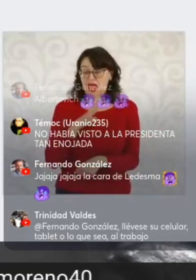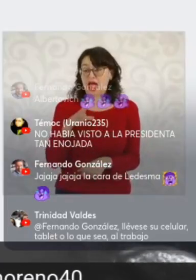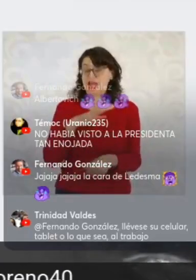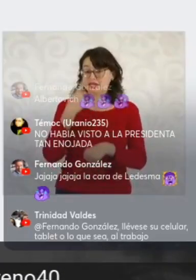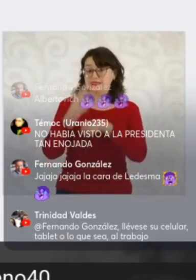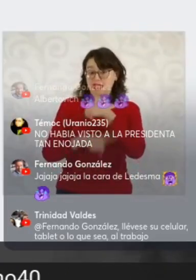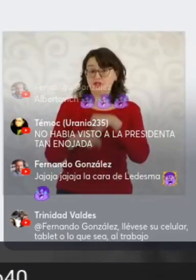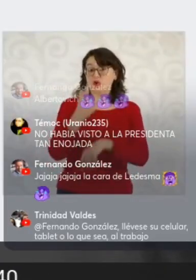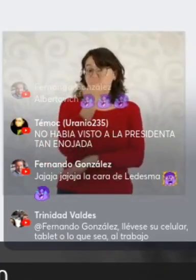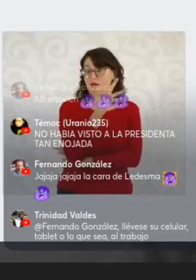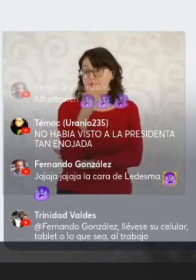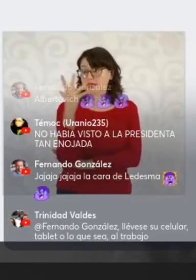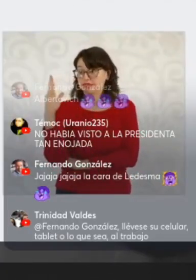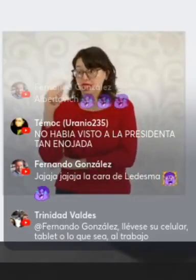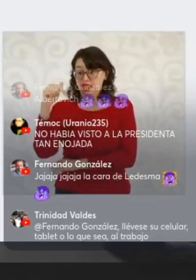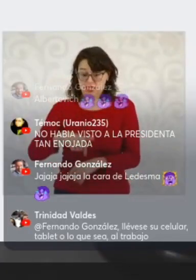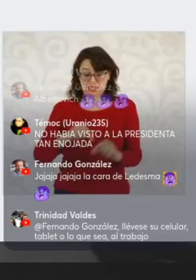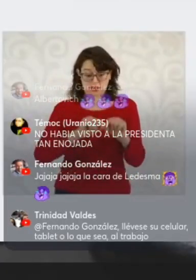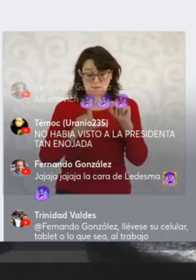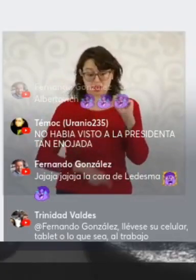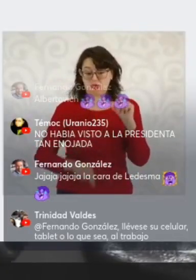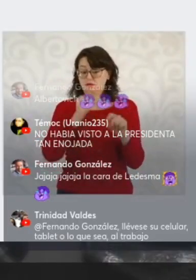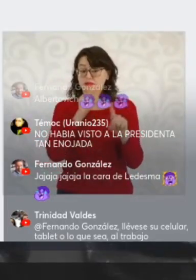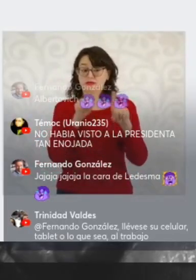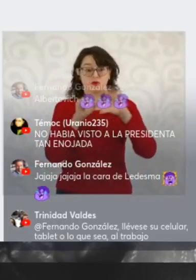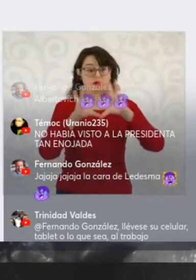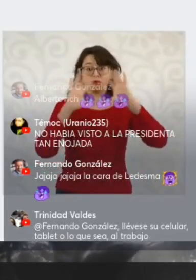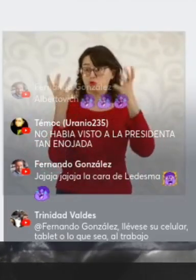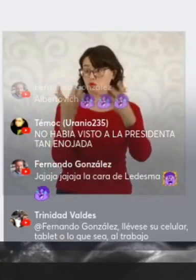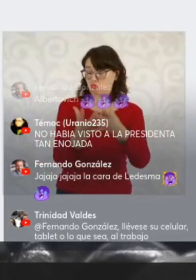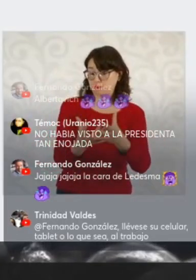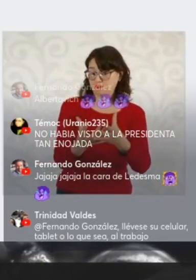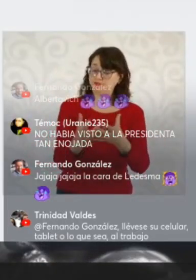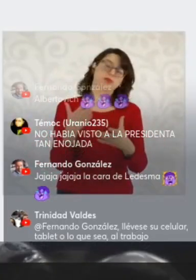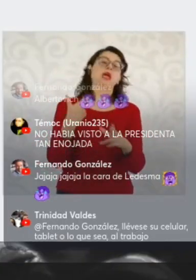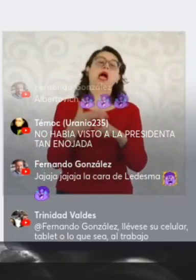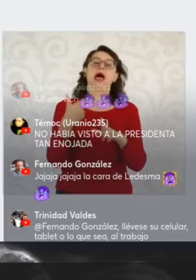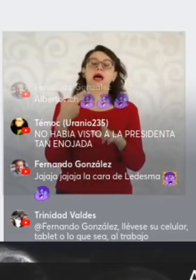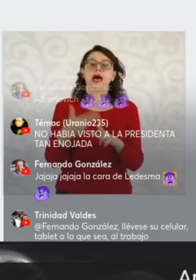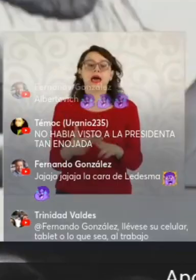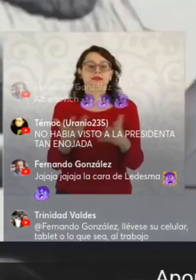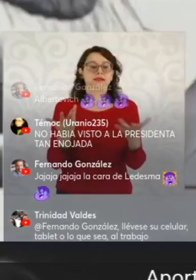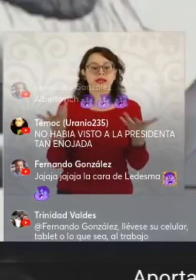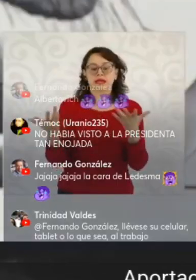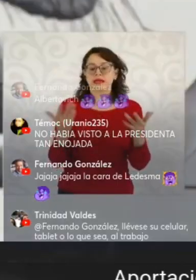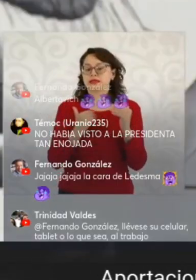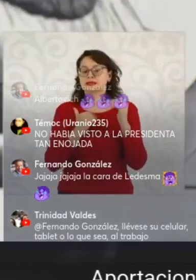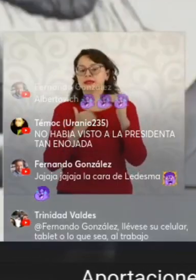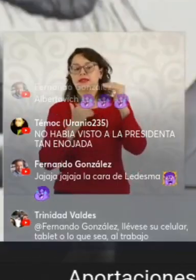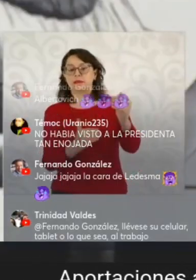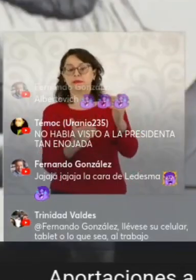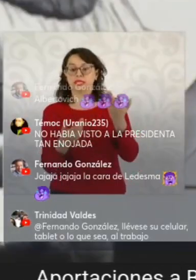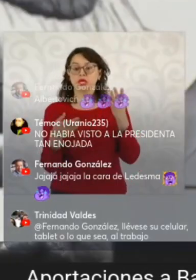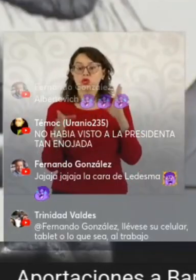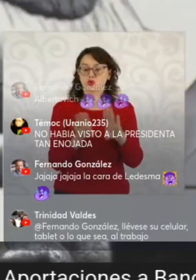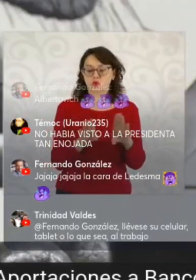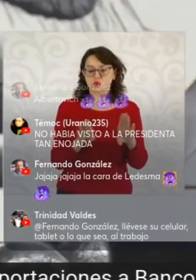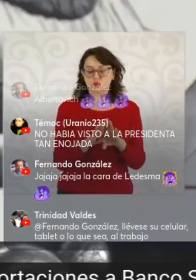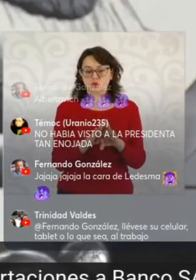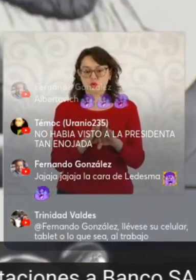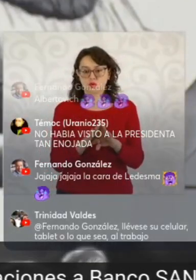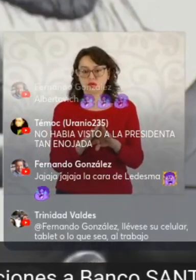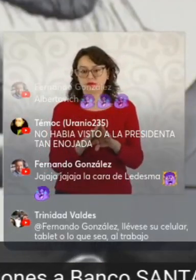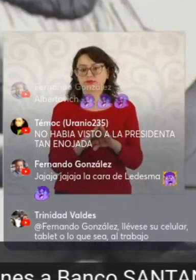ambientales tiene, no solo en el país, sino en el mundo entero. Entonces, ¿hasta dónde se limita? Y algunos permisos